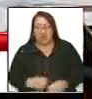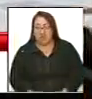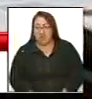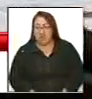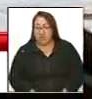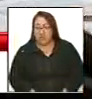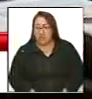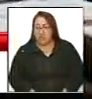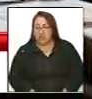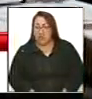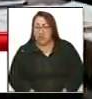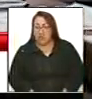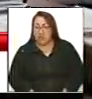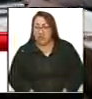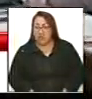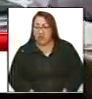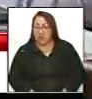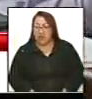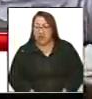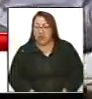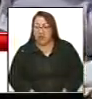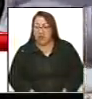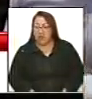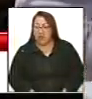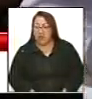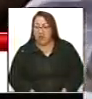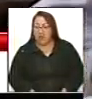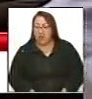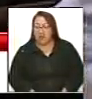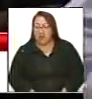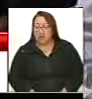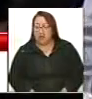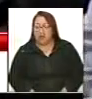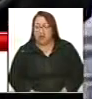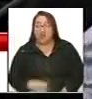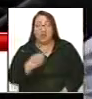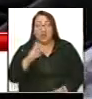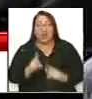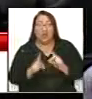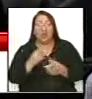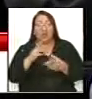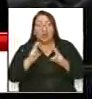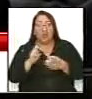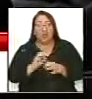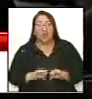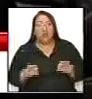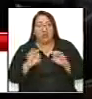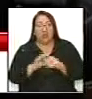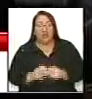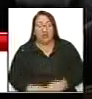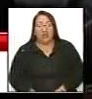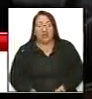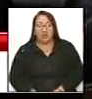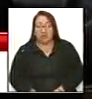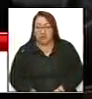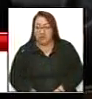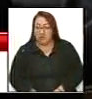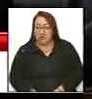y voy a referirme solamente en algunos aspectos puntuales, ¿no? En unas consideraciones